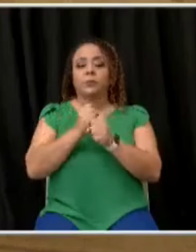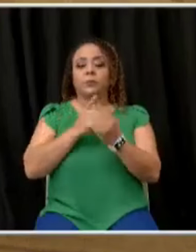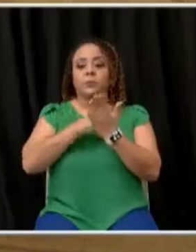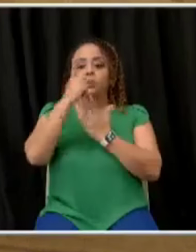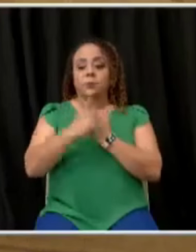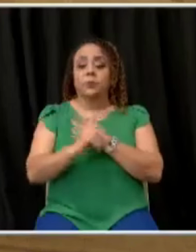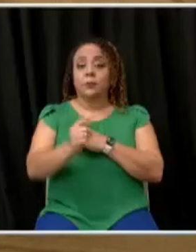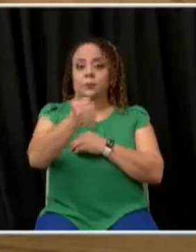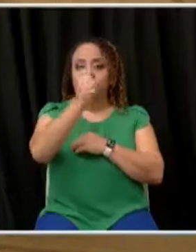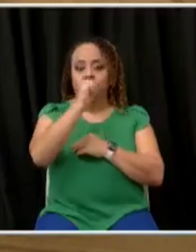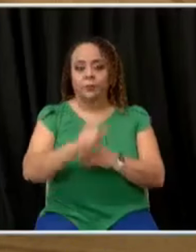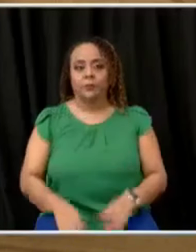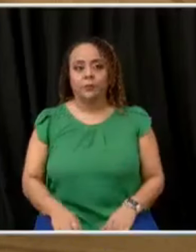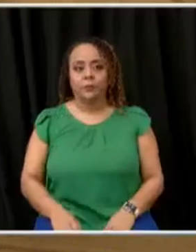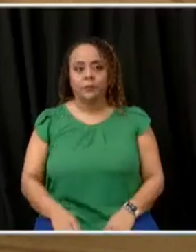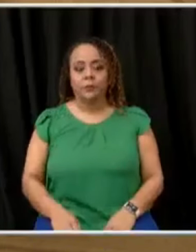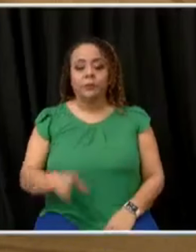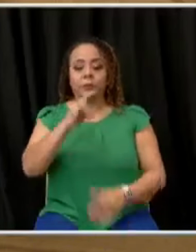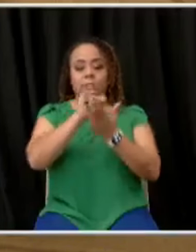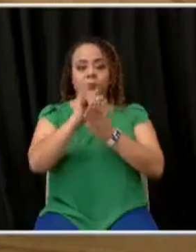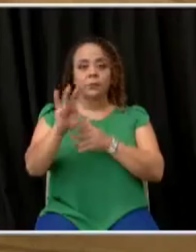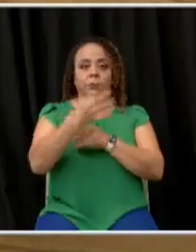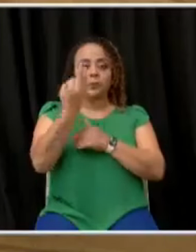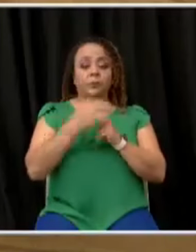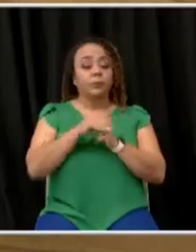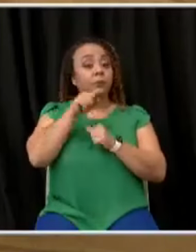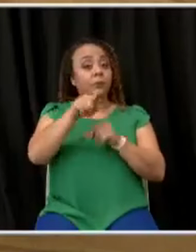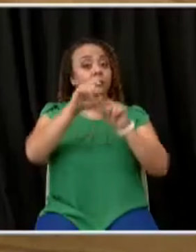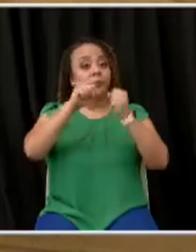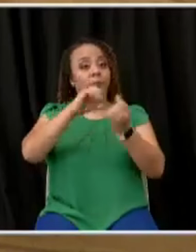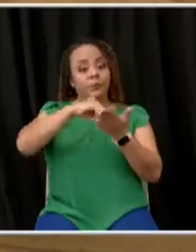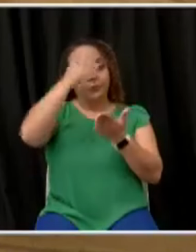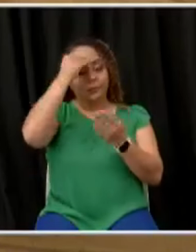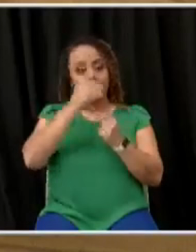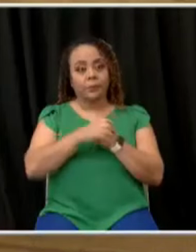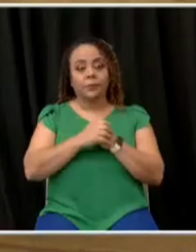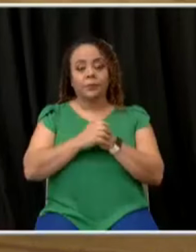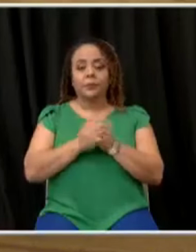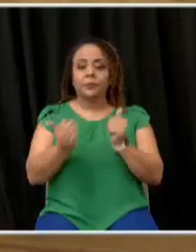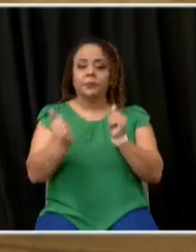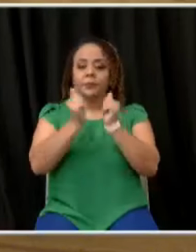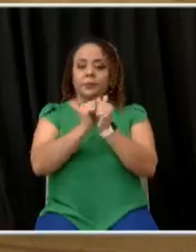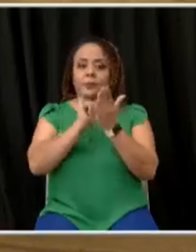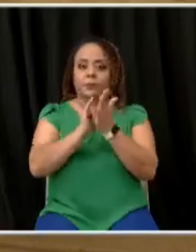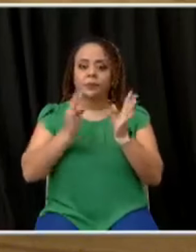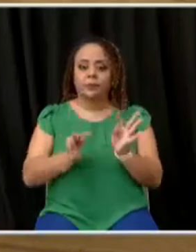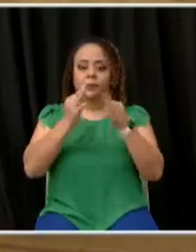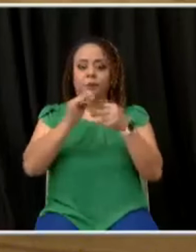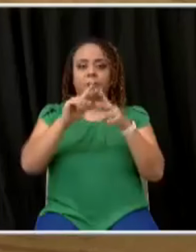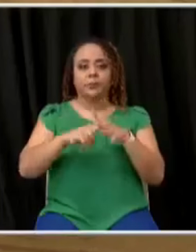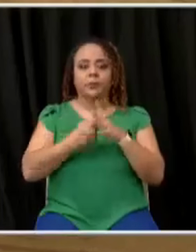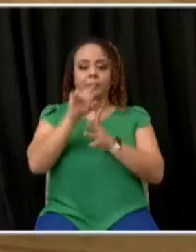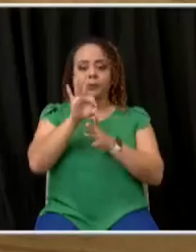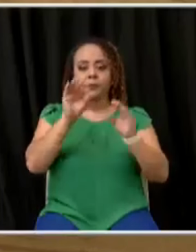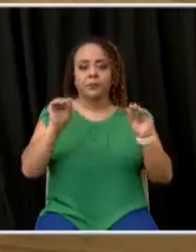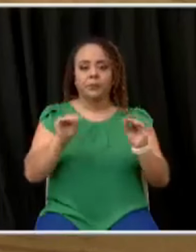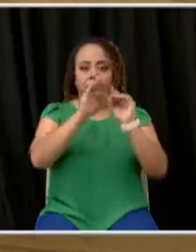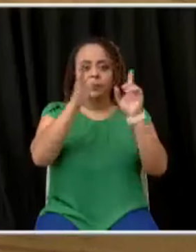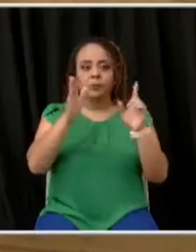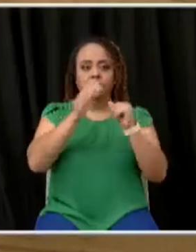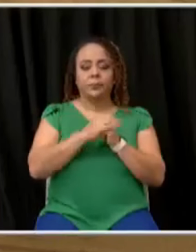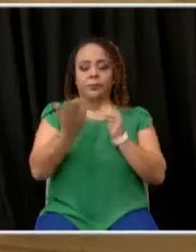de hidratación y de esta forma usted podrá aprender. Acompáñenos en este taller a partir de las 9 de la mañana,